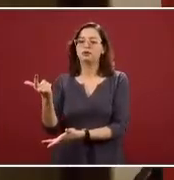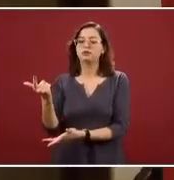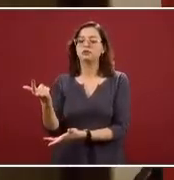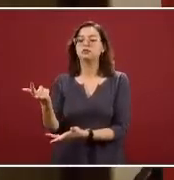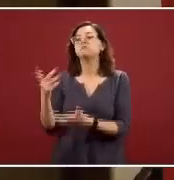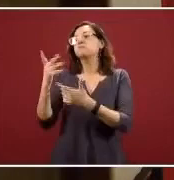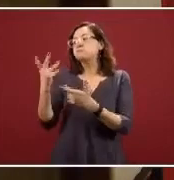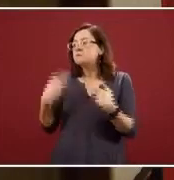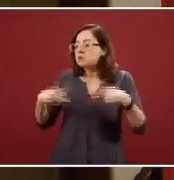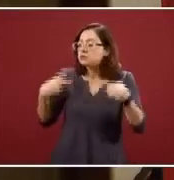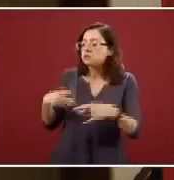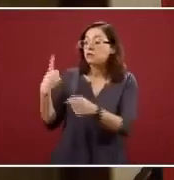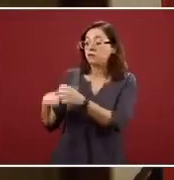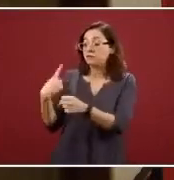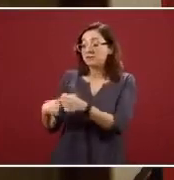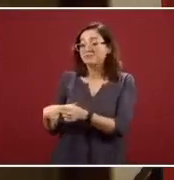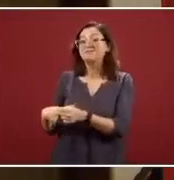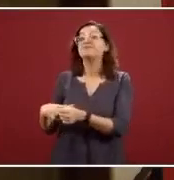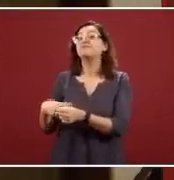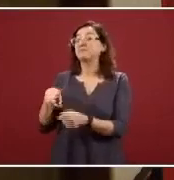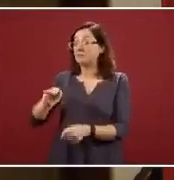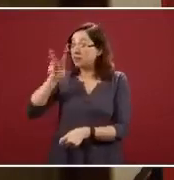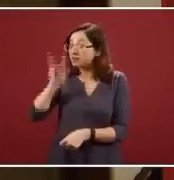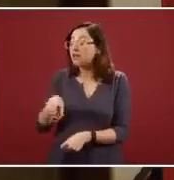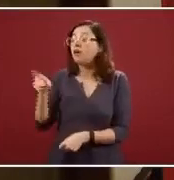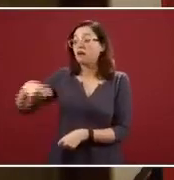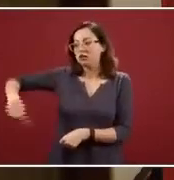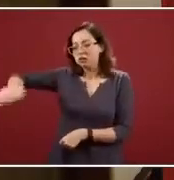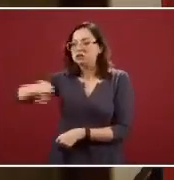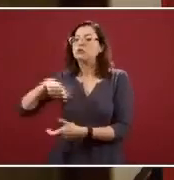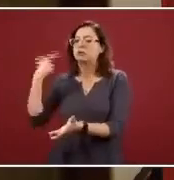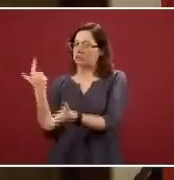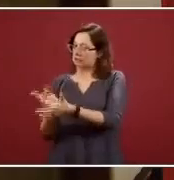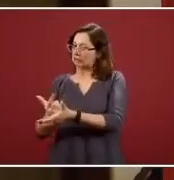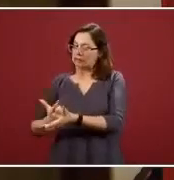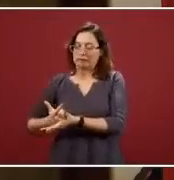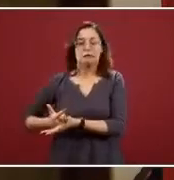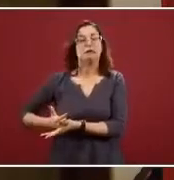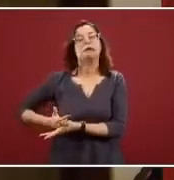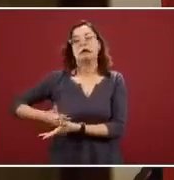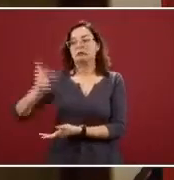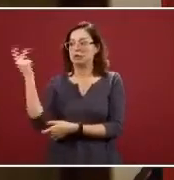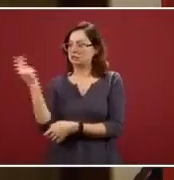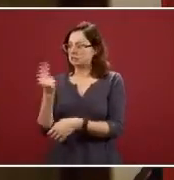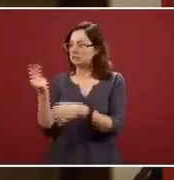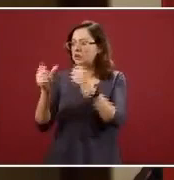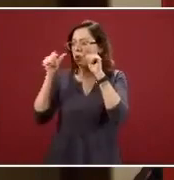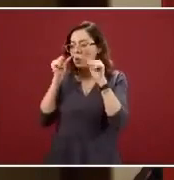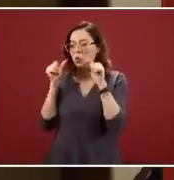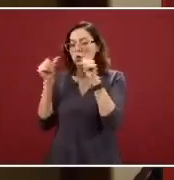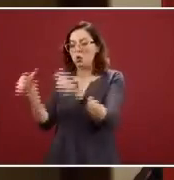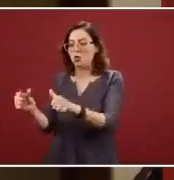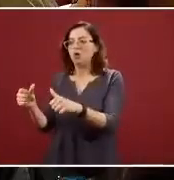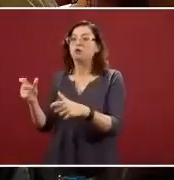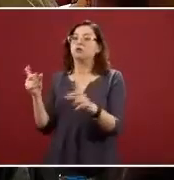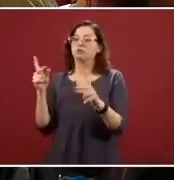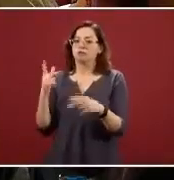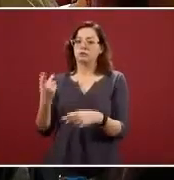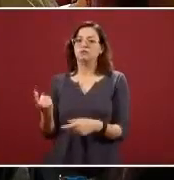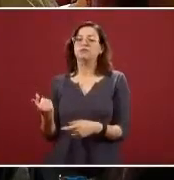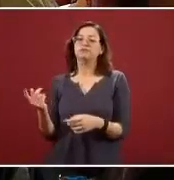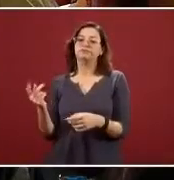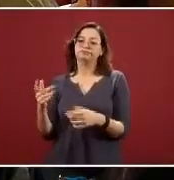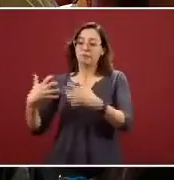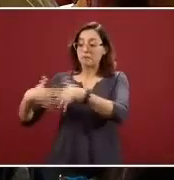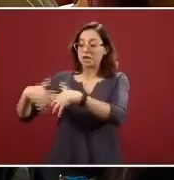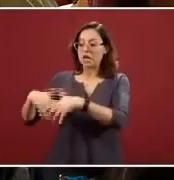de pacientes que pueden requerir tratamiento en terapia intensiva y muy posiblemente con apoyo ventilatorio. La siguiente,